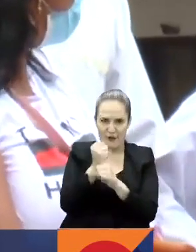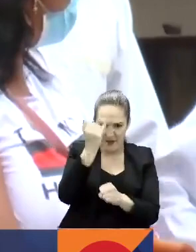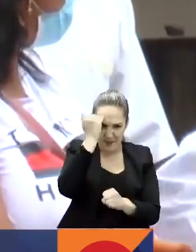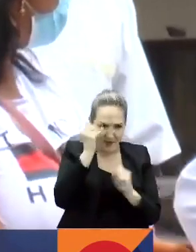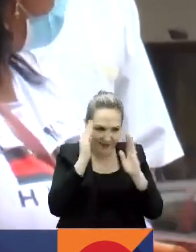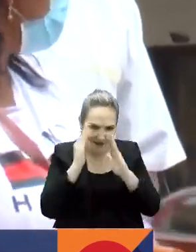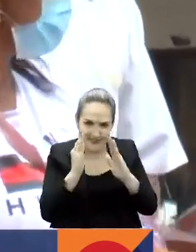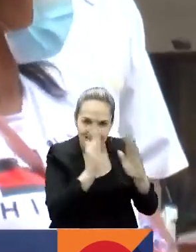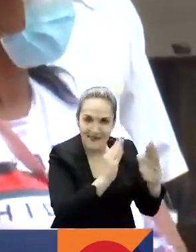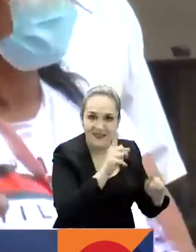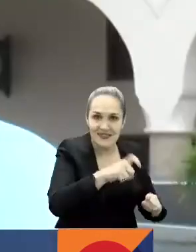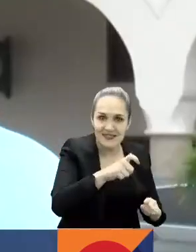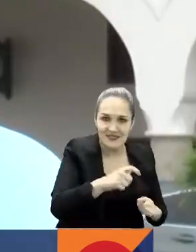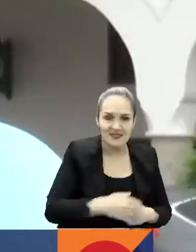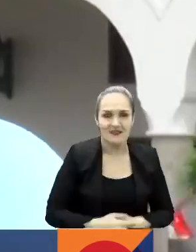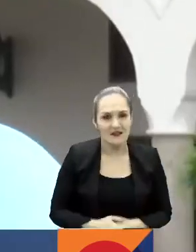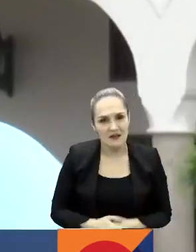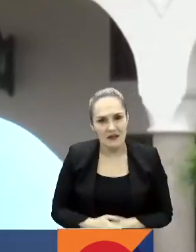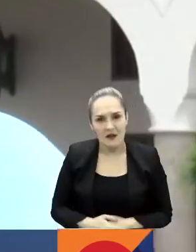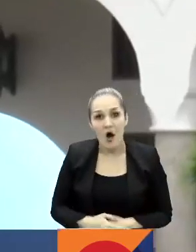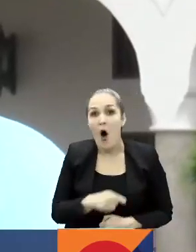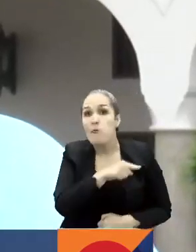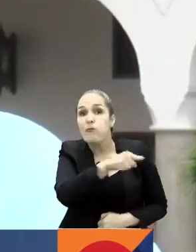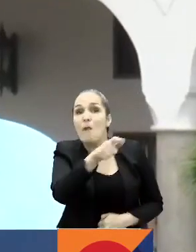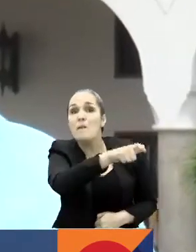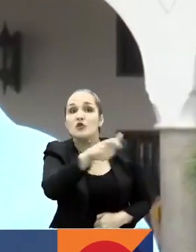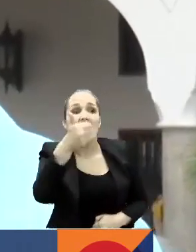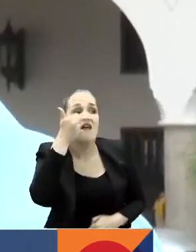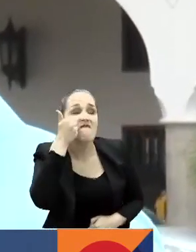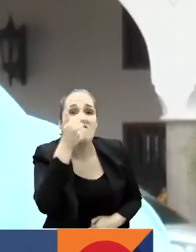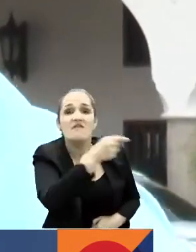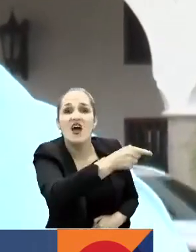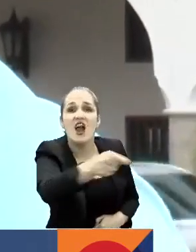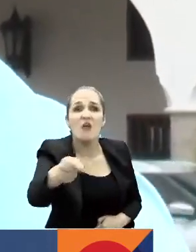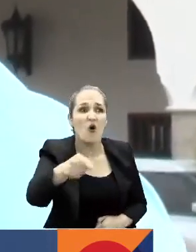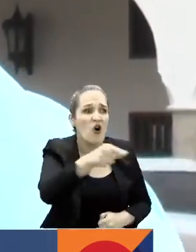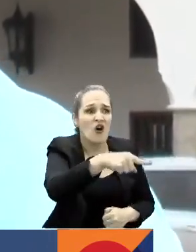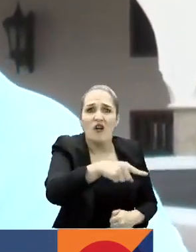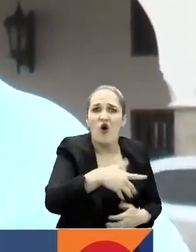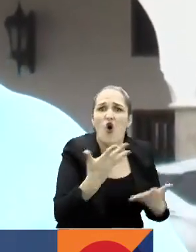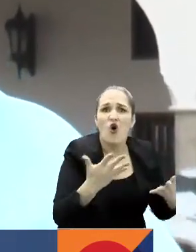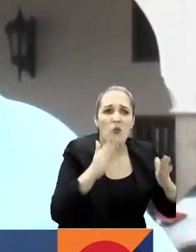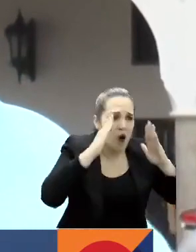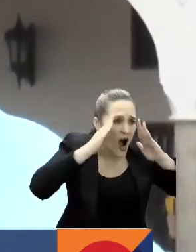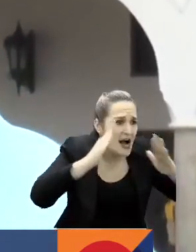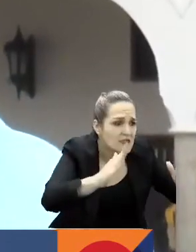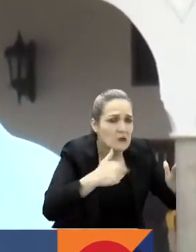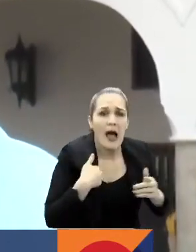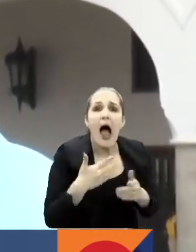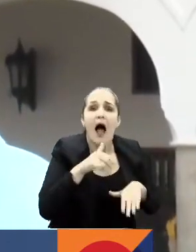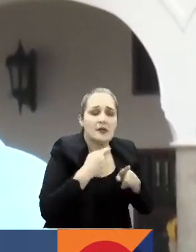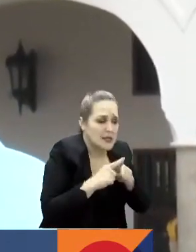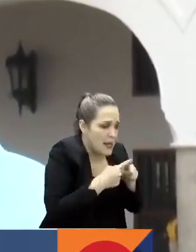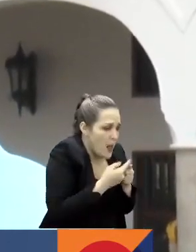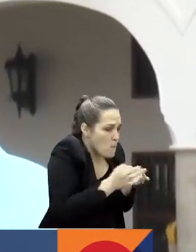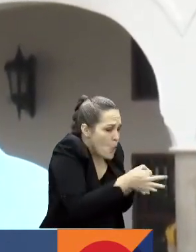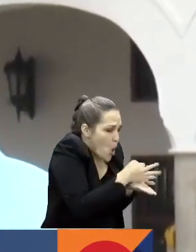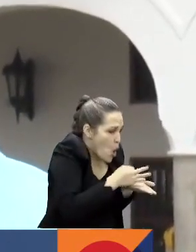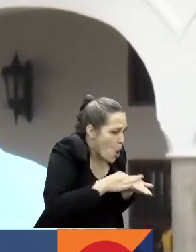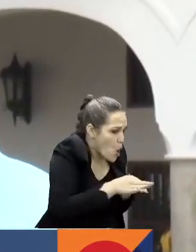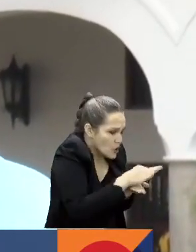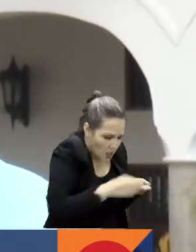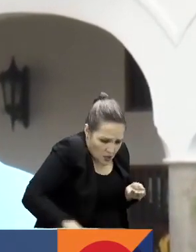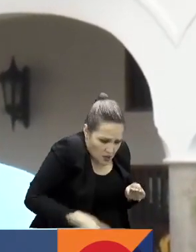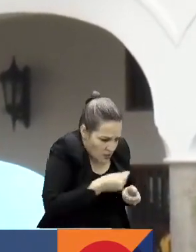desde 2020. Allá hay pacientes que no tienen ni siquiera con qué irse y reunimos las poquitas monedas que encontramos en nuestros